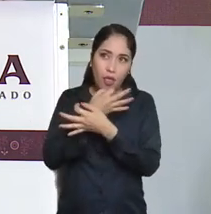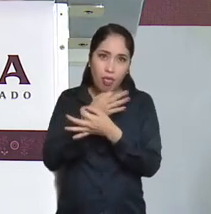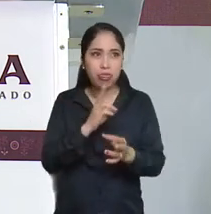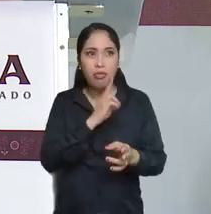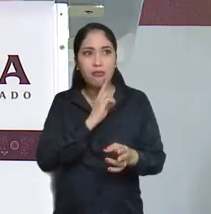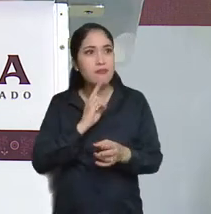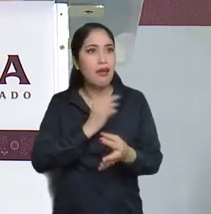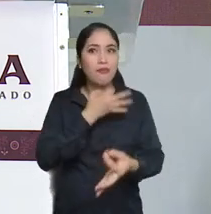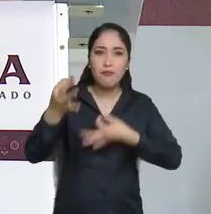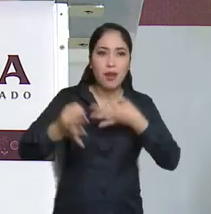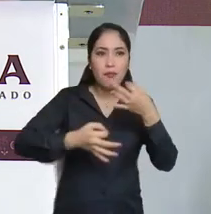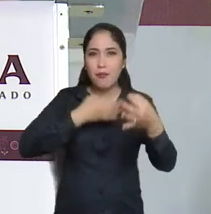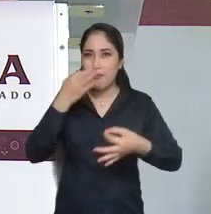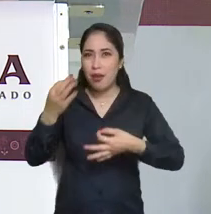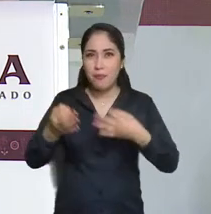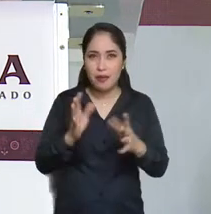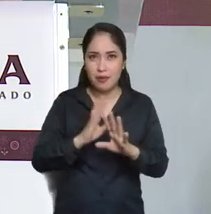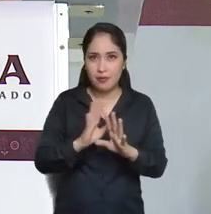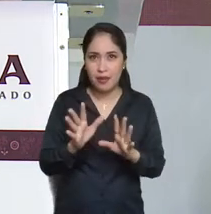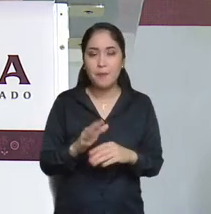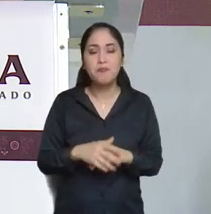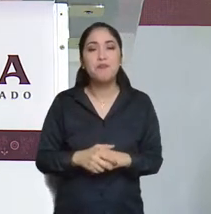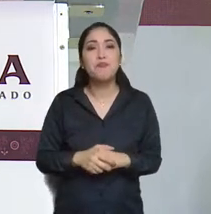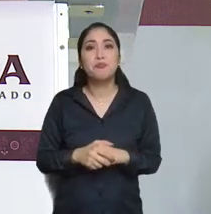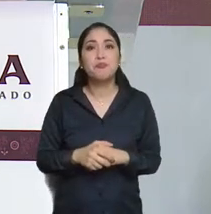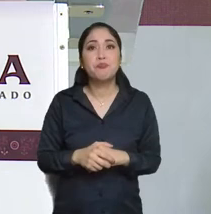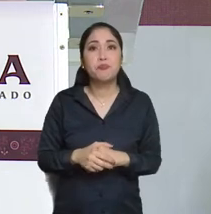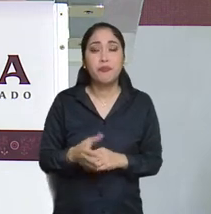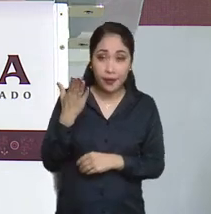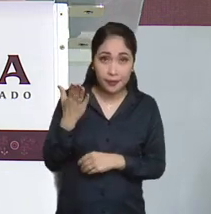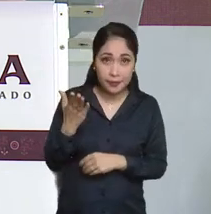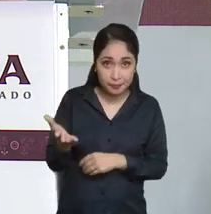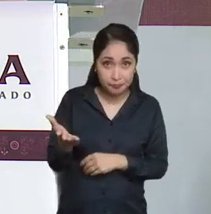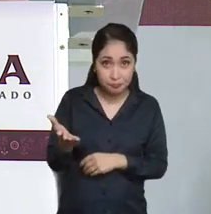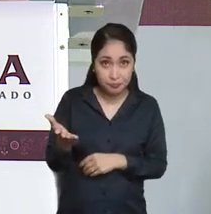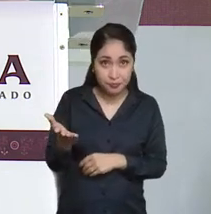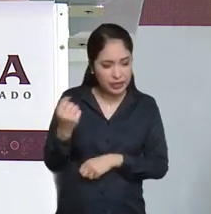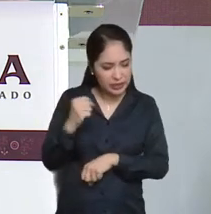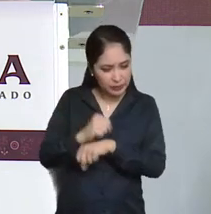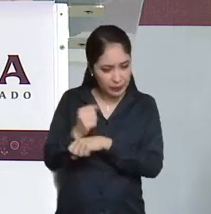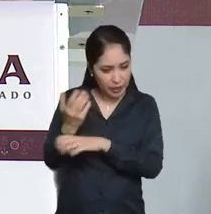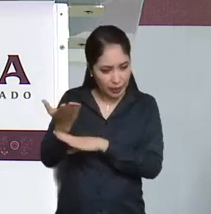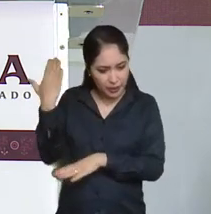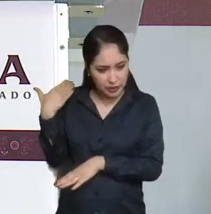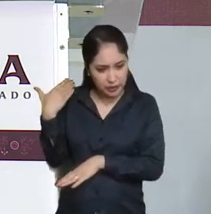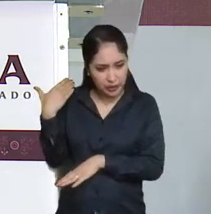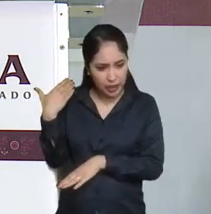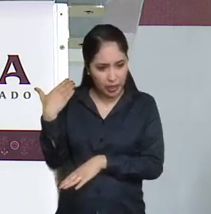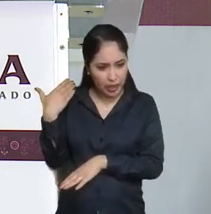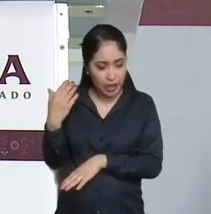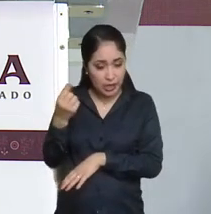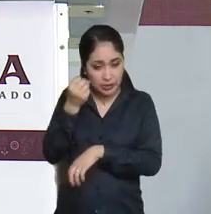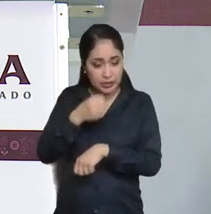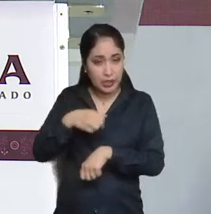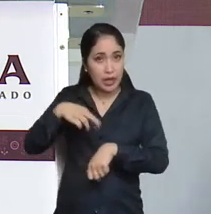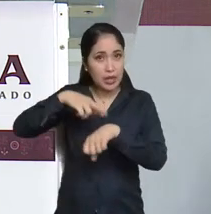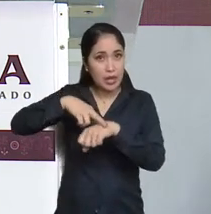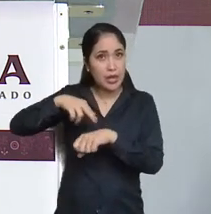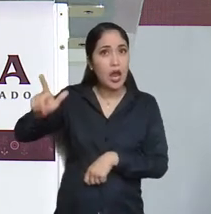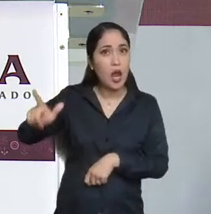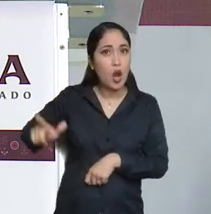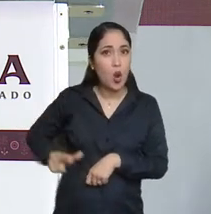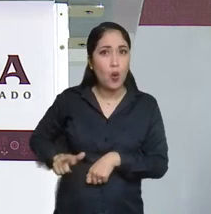medios, acatando también las indicaciones que nos giró desde la semana pasada, de la Secretaría de Gobierno hemos tenido